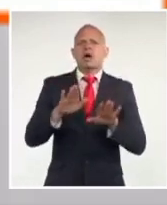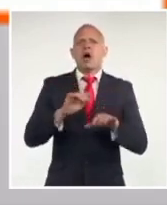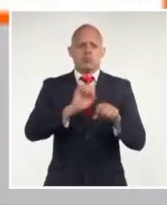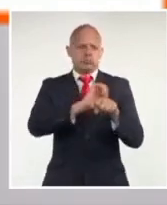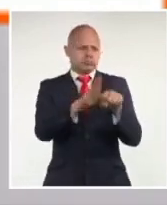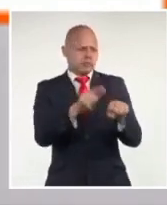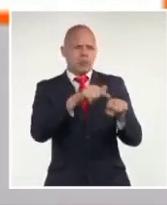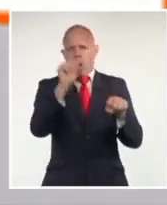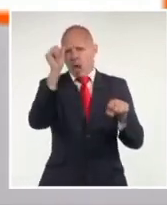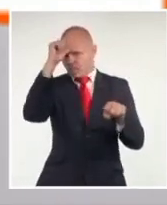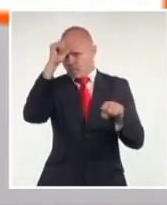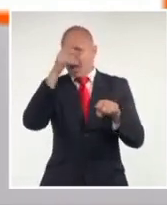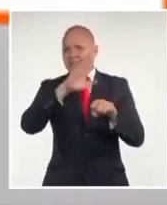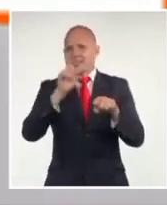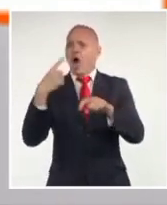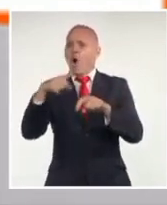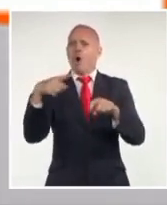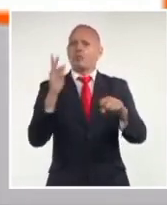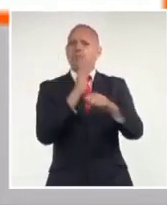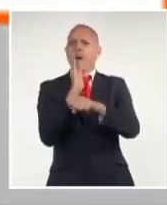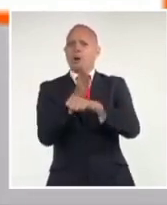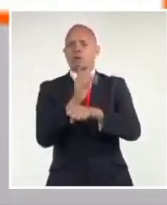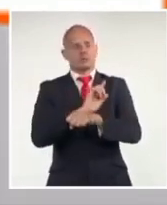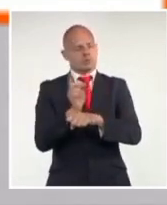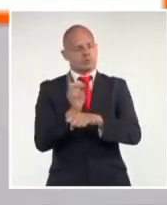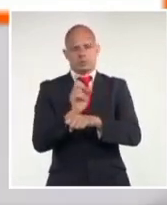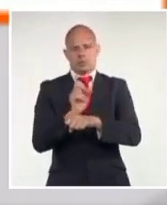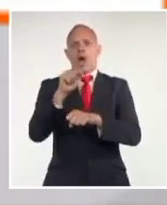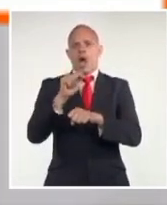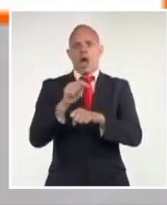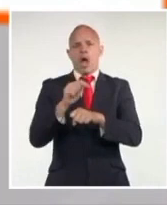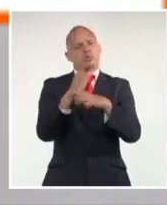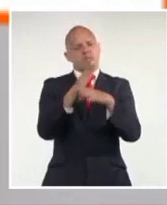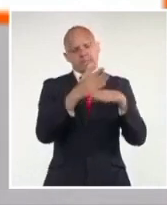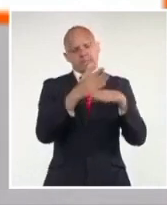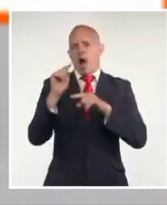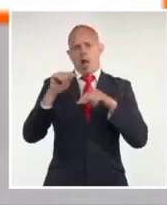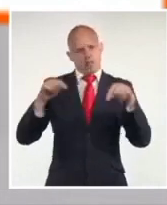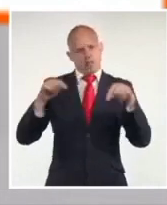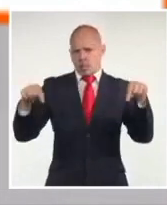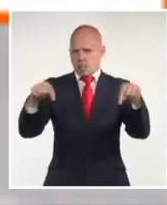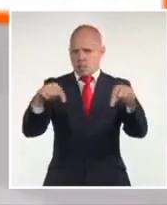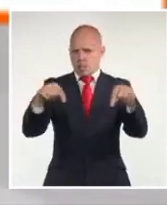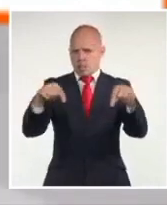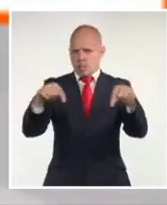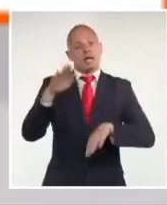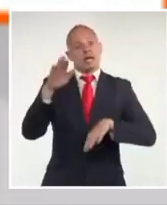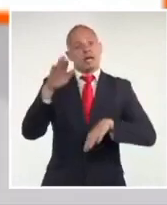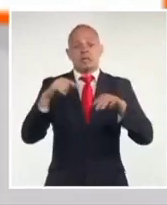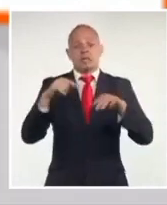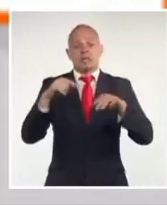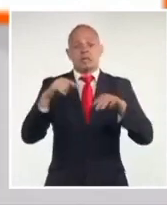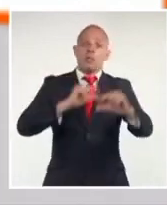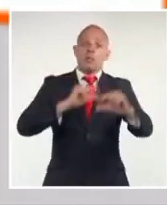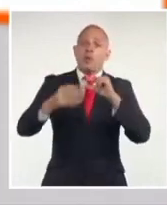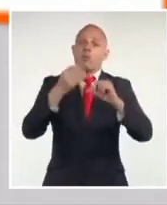Veremos cómo hacer pronósticos es un poco difícil, pero si nos guiamos por Matanza, delta ha